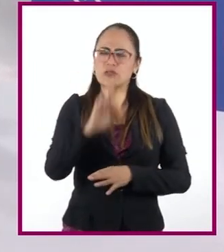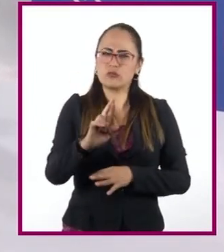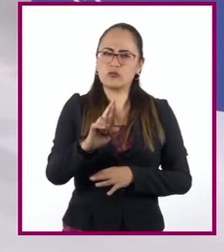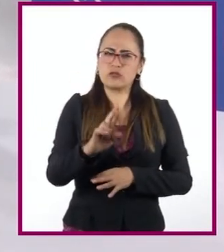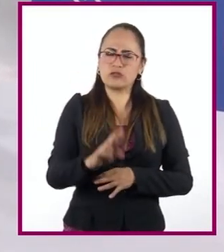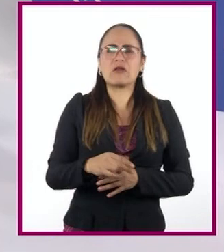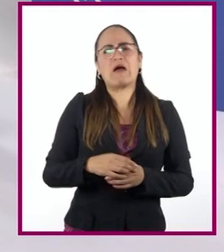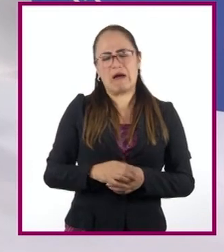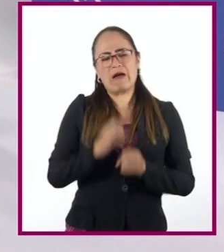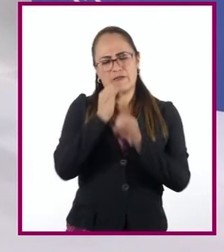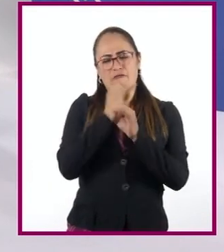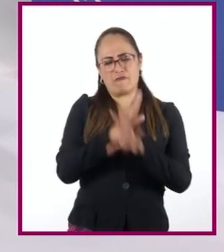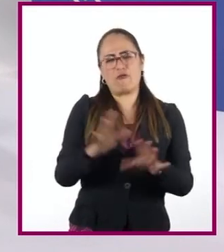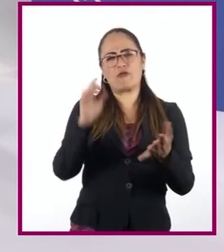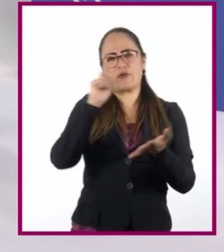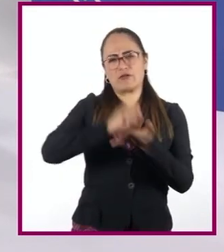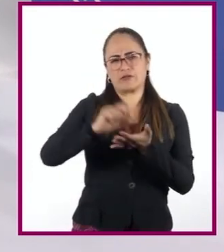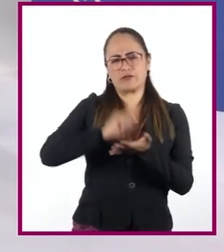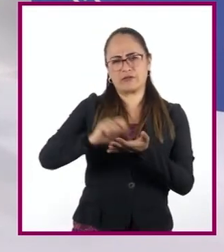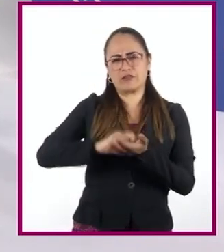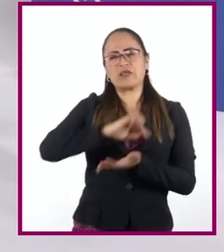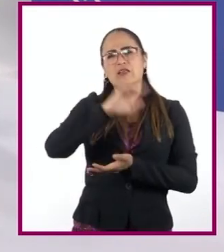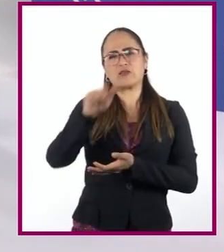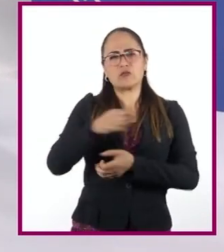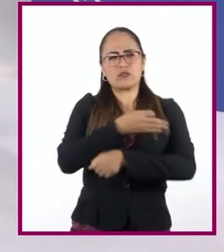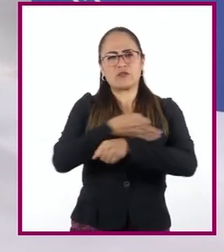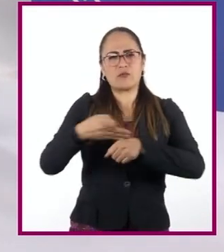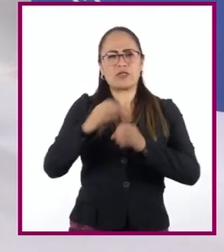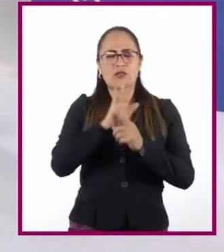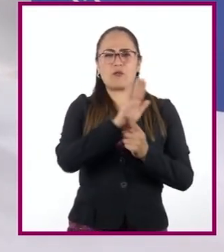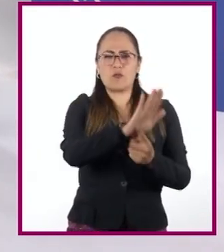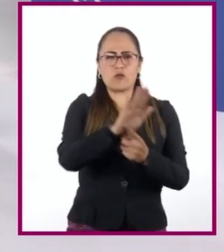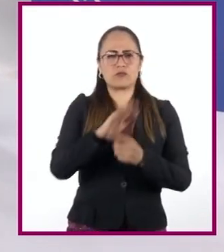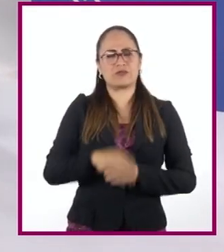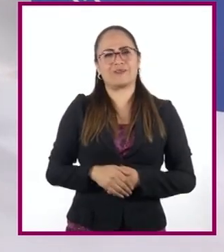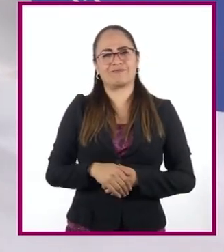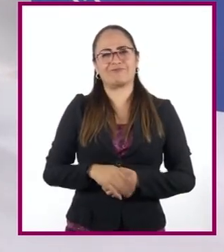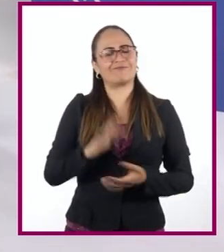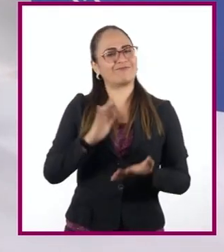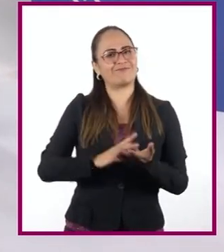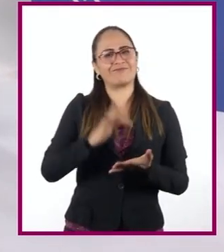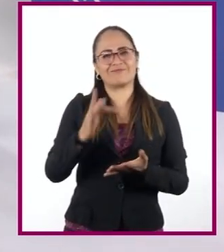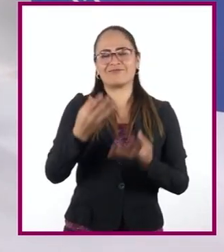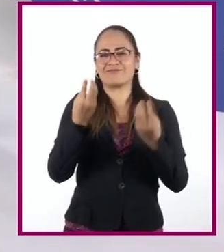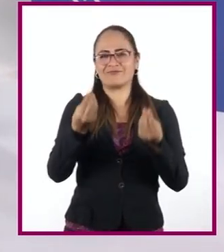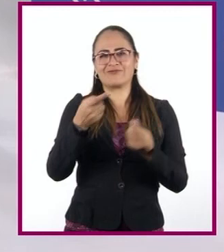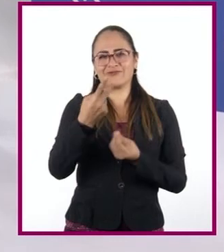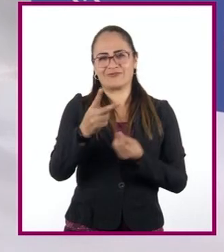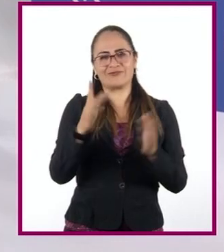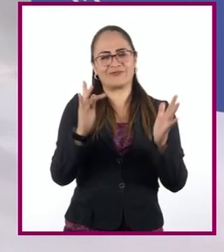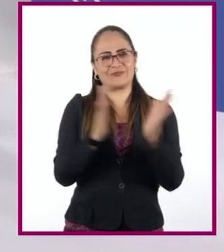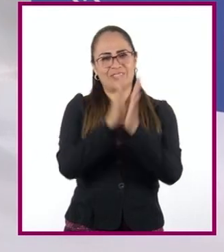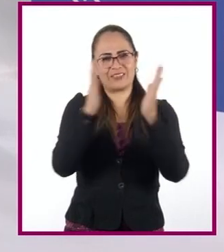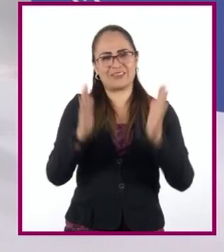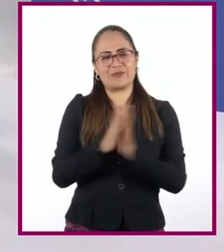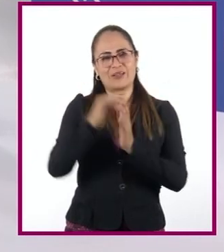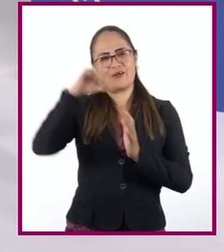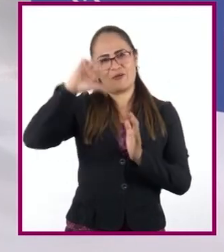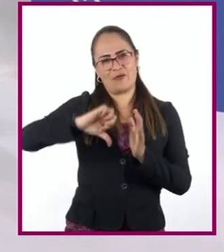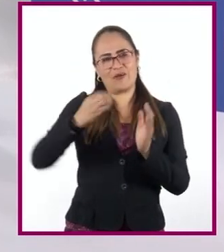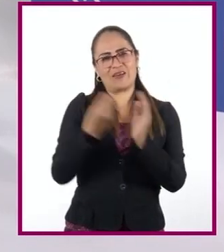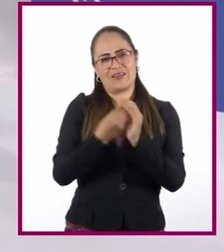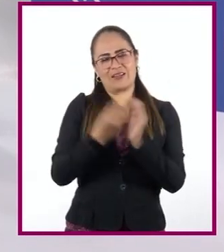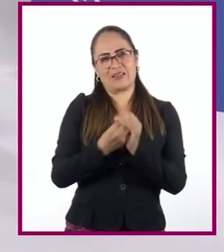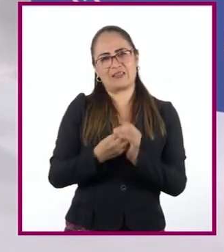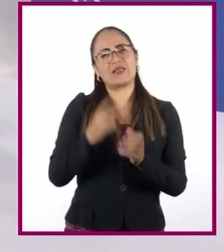escriban su informe y compártanlo con su familia. Les agradezco mucho su participación en esta sesión y los